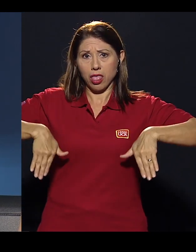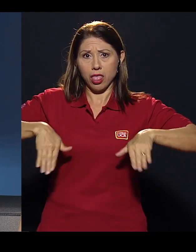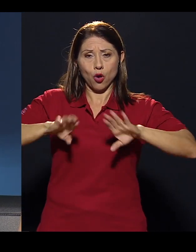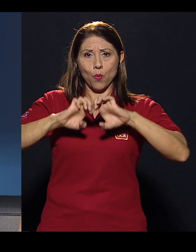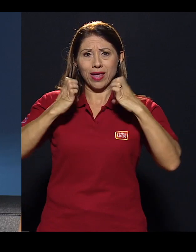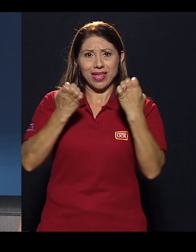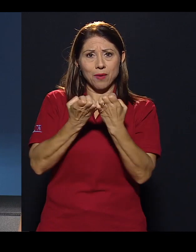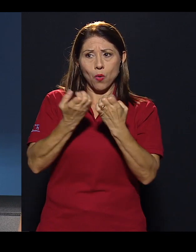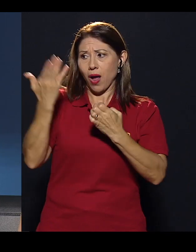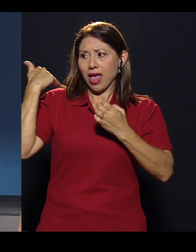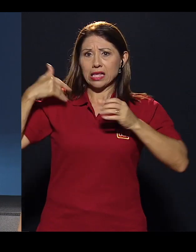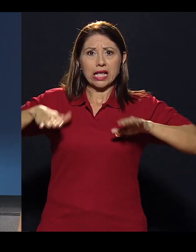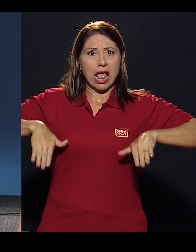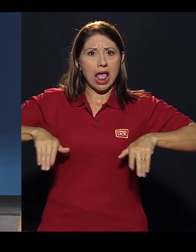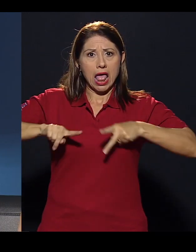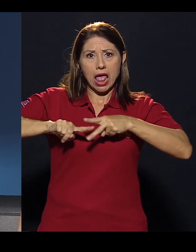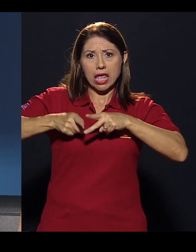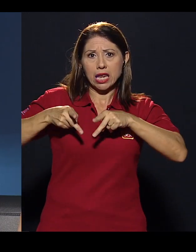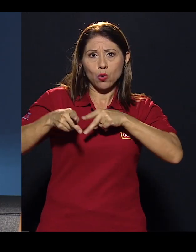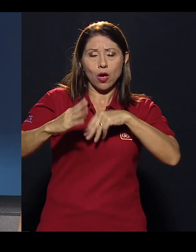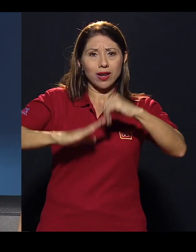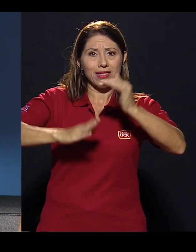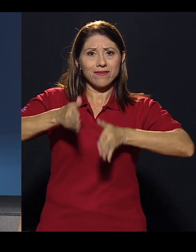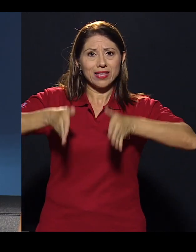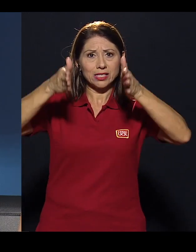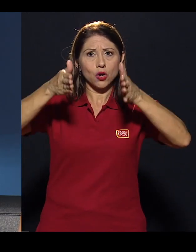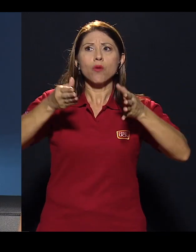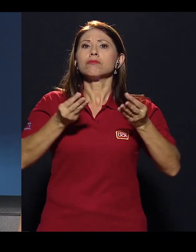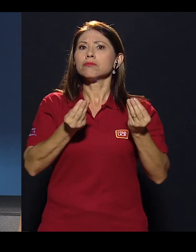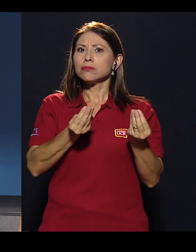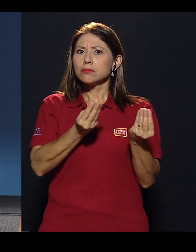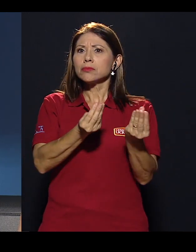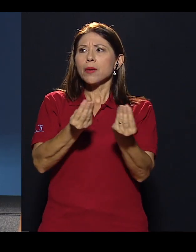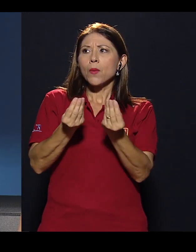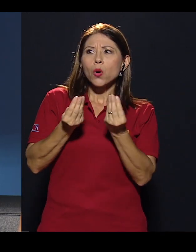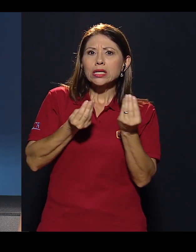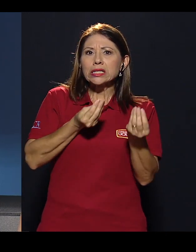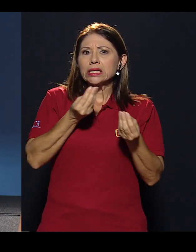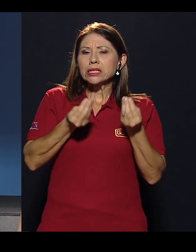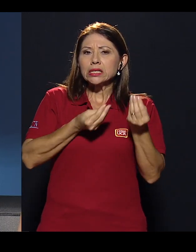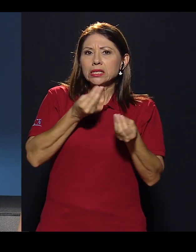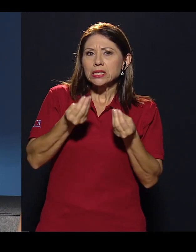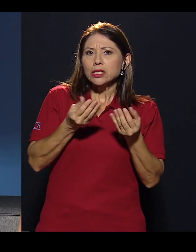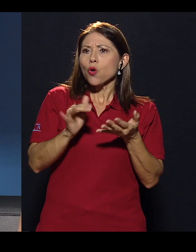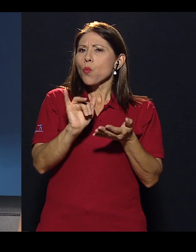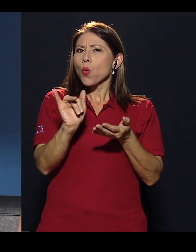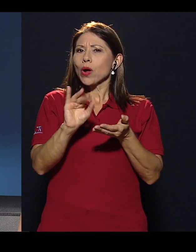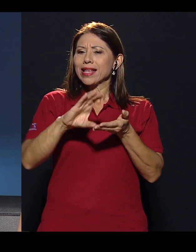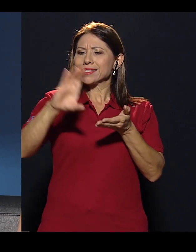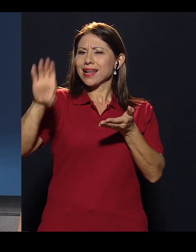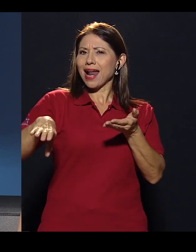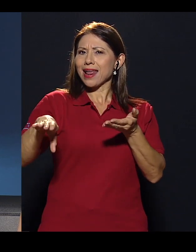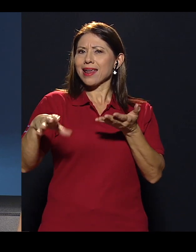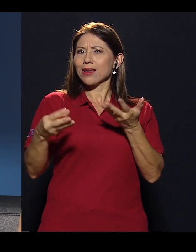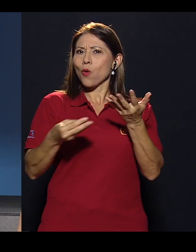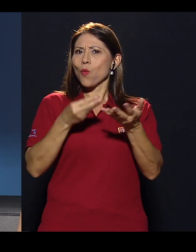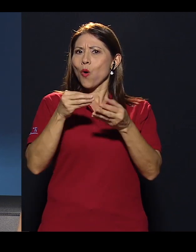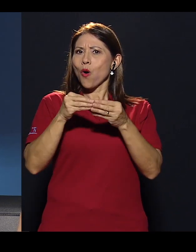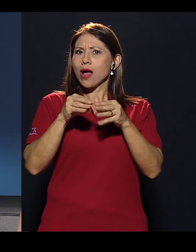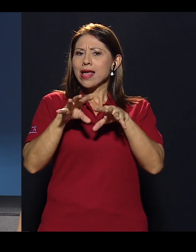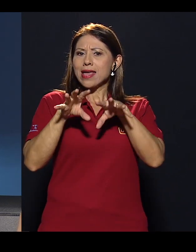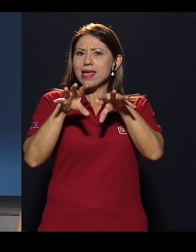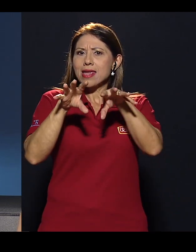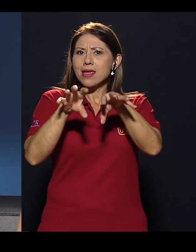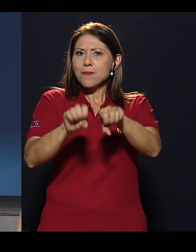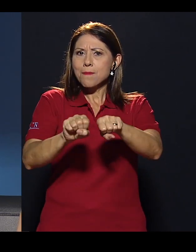inaugurado el edificio, existían temores. Existían temores de que de alguna manera el CENAREC estaría casi que invadiendo el campo